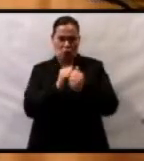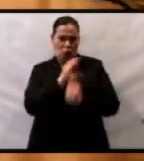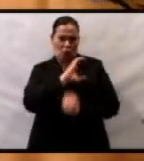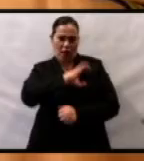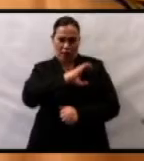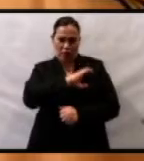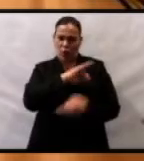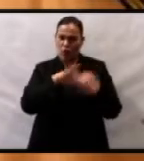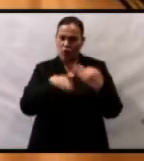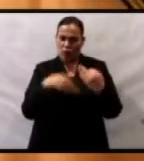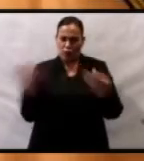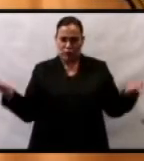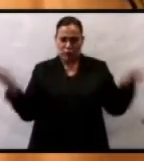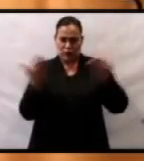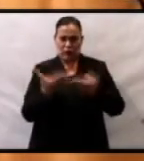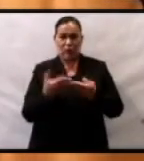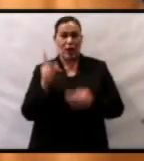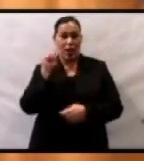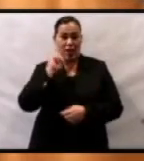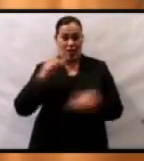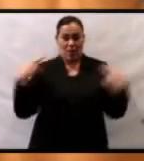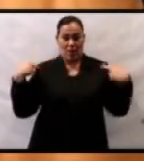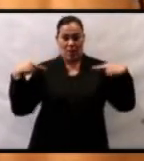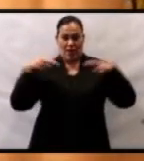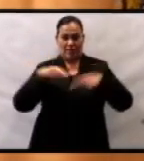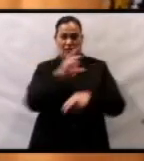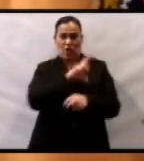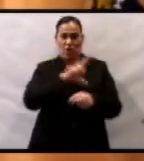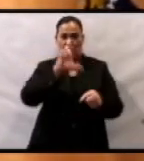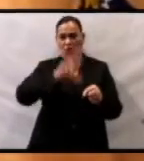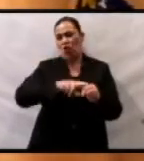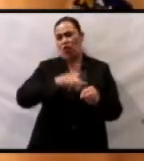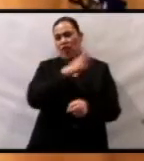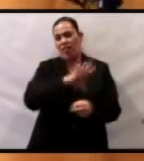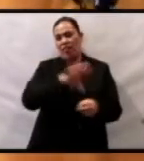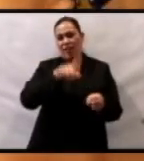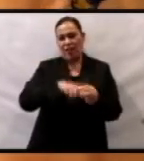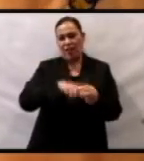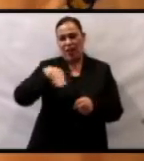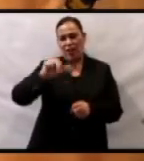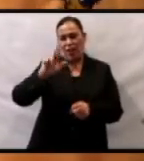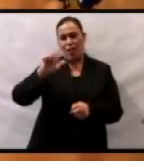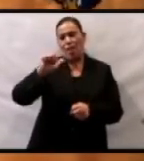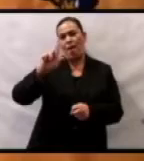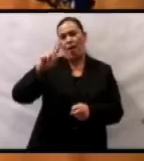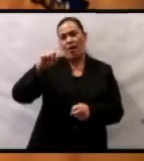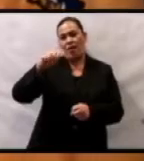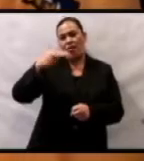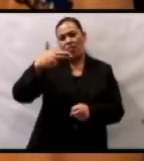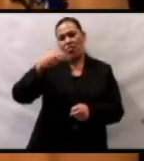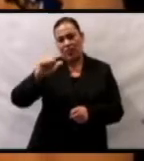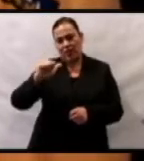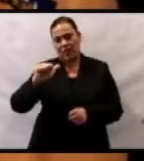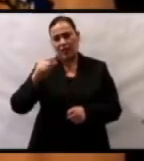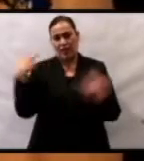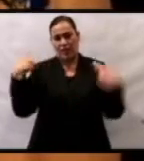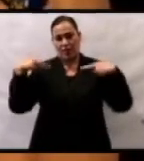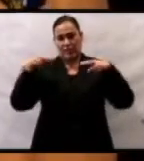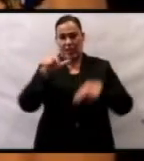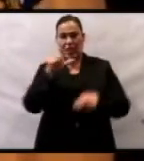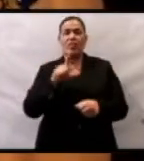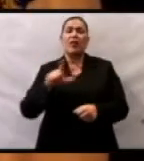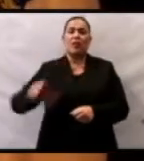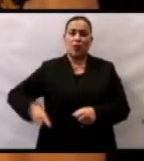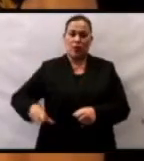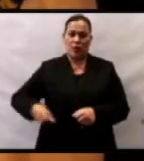Marta Patricia Martínez Barba, Coordinadora General Estrategias de Gestión de Territorio y representante del Gobernador de